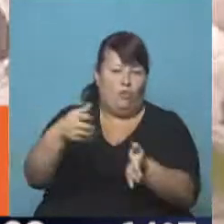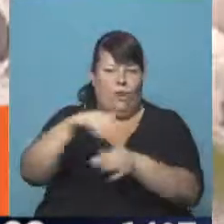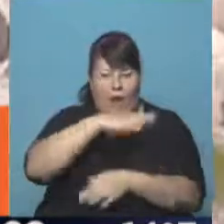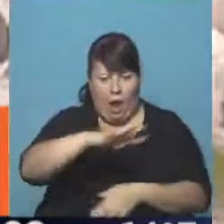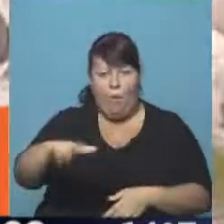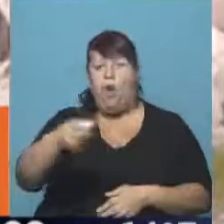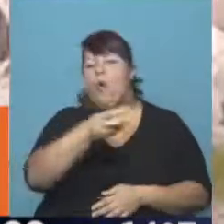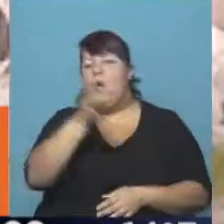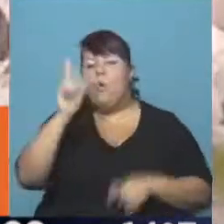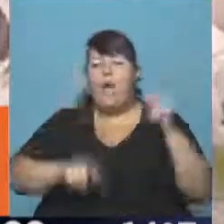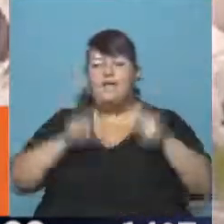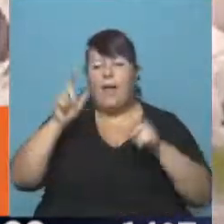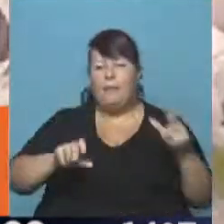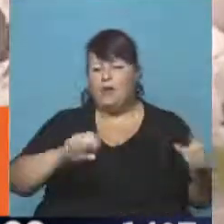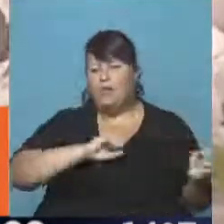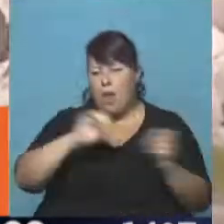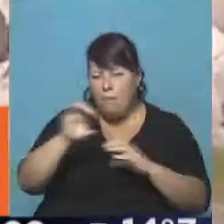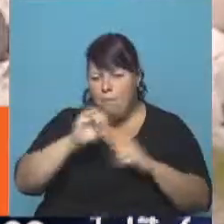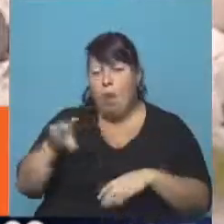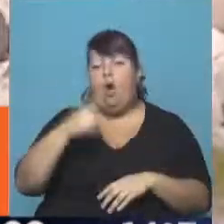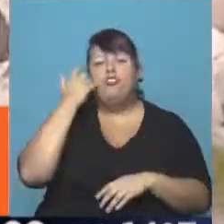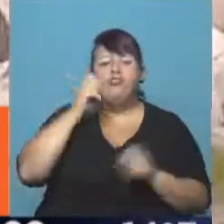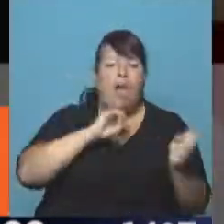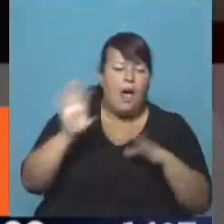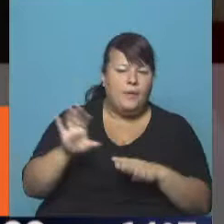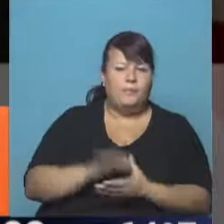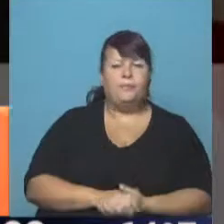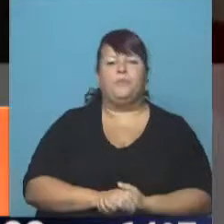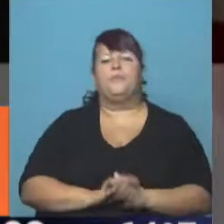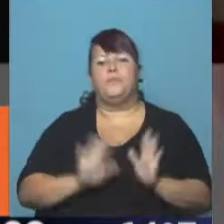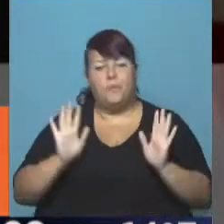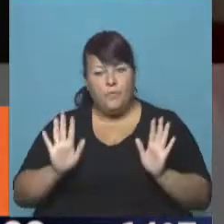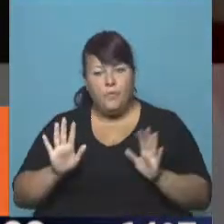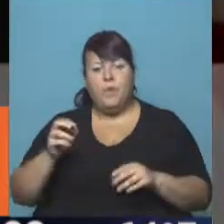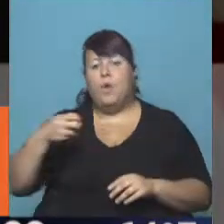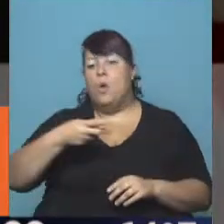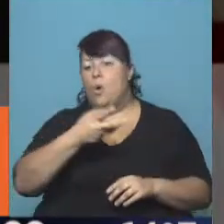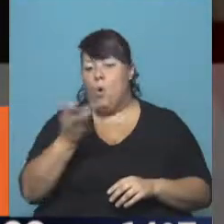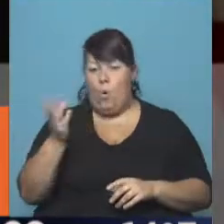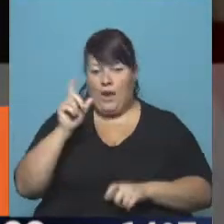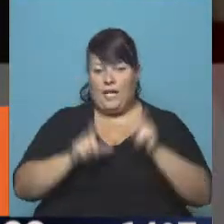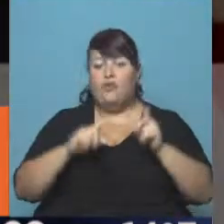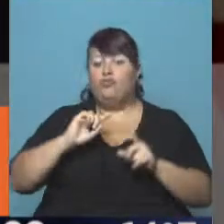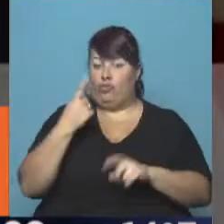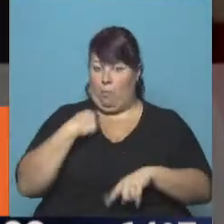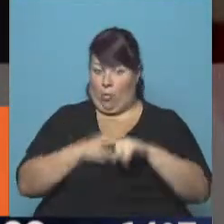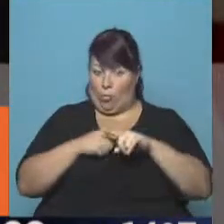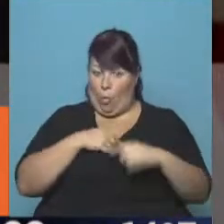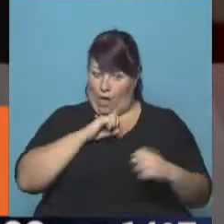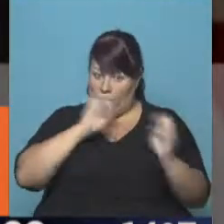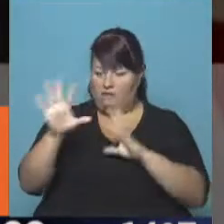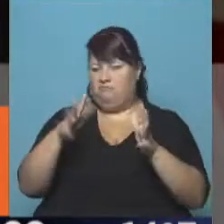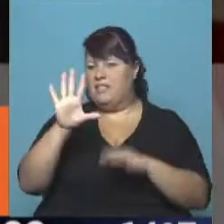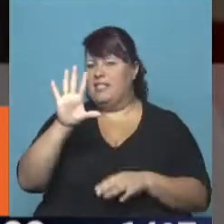cantidad de personas son evacuadas swansea evacuadas bueno a ver la cantidad de personas autoevacuados en el